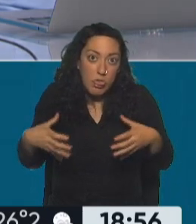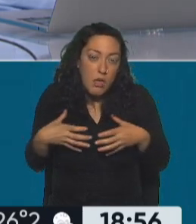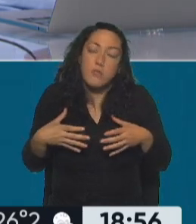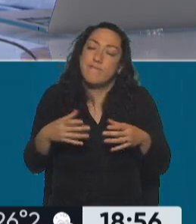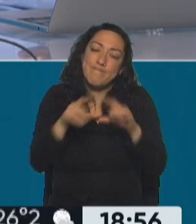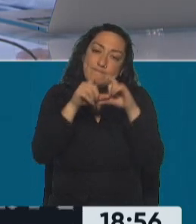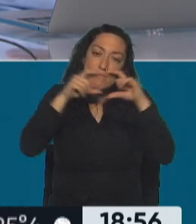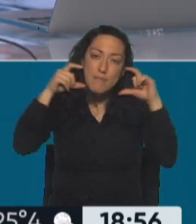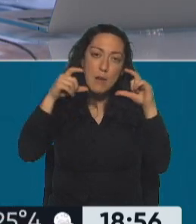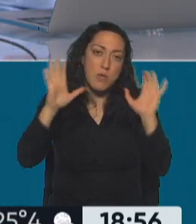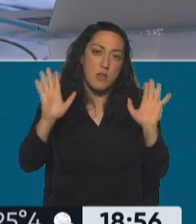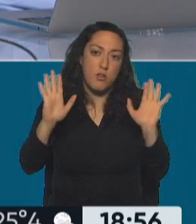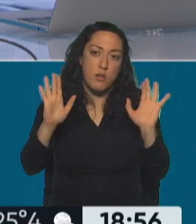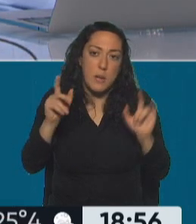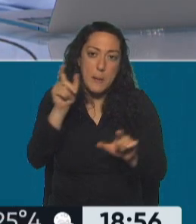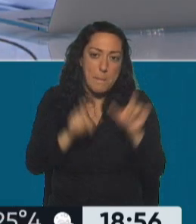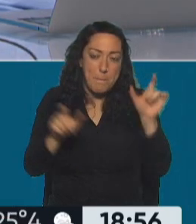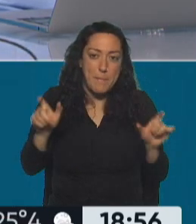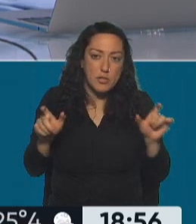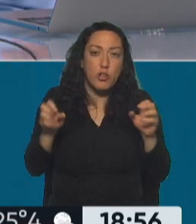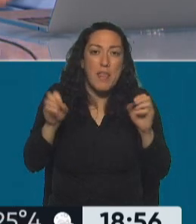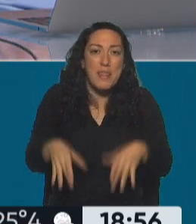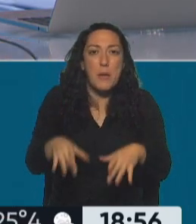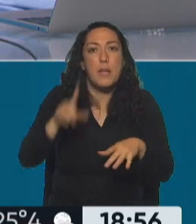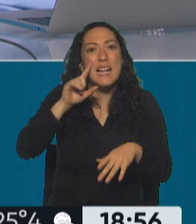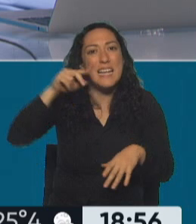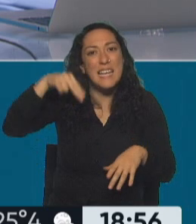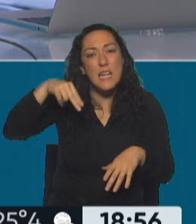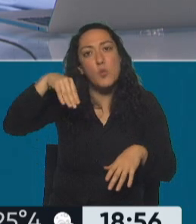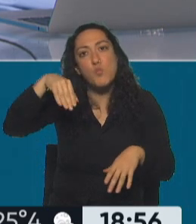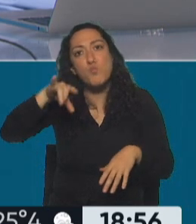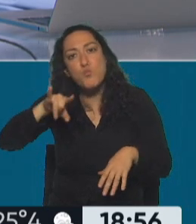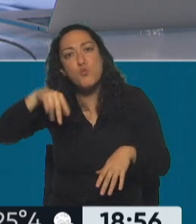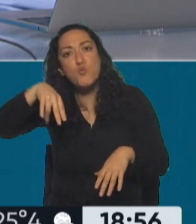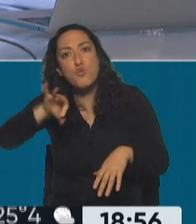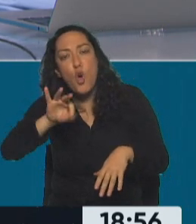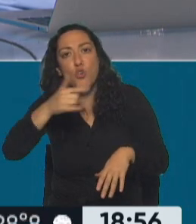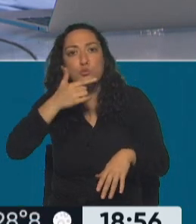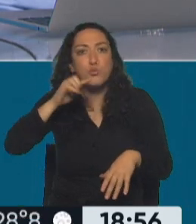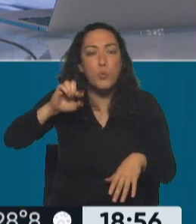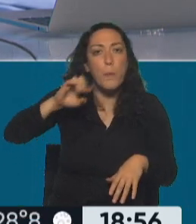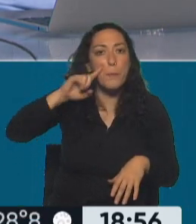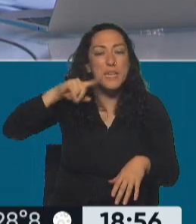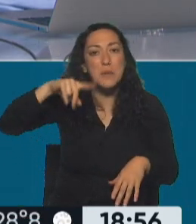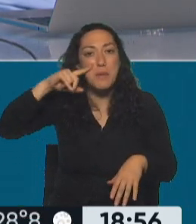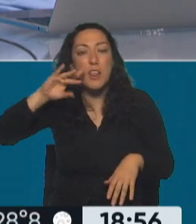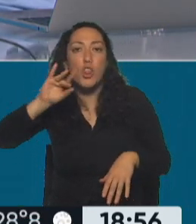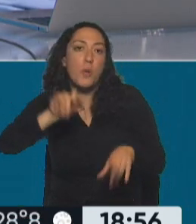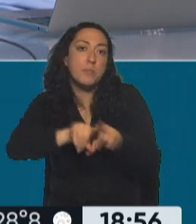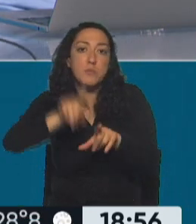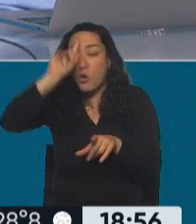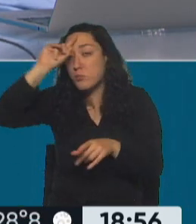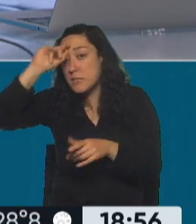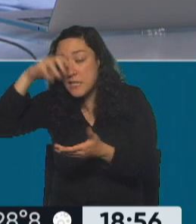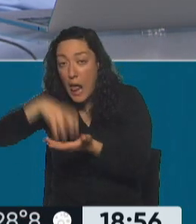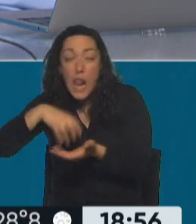barbijo. Si nosotros a los pacientes inmunosuprimidos, por ejemplo, le decimos que cuando vayan a un centro de salud, un hospital, un